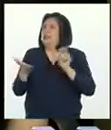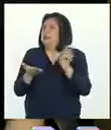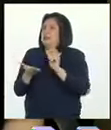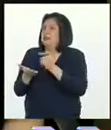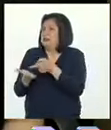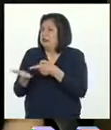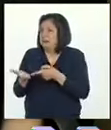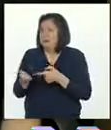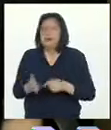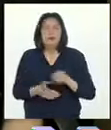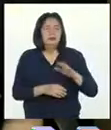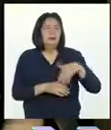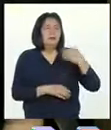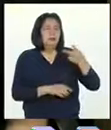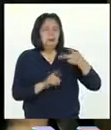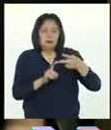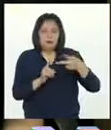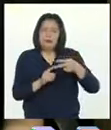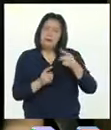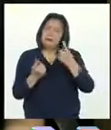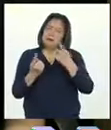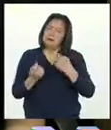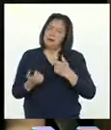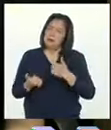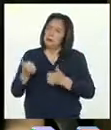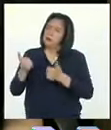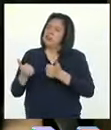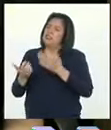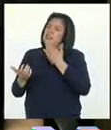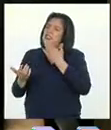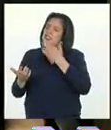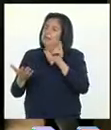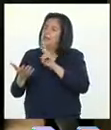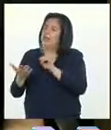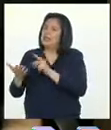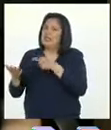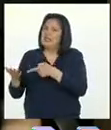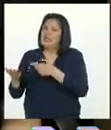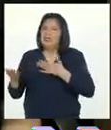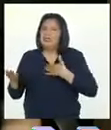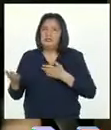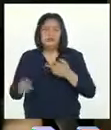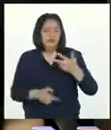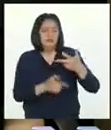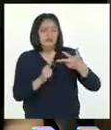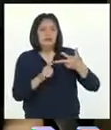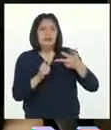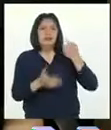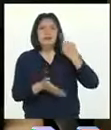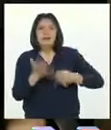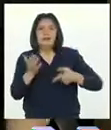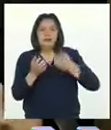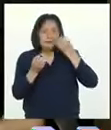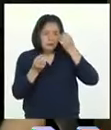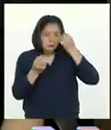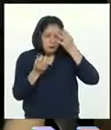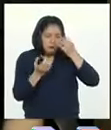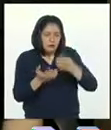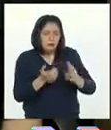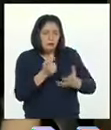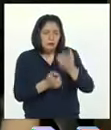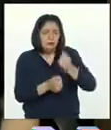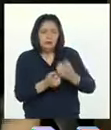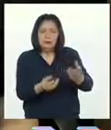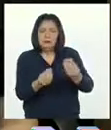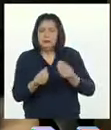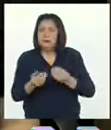texto, luego debo preguntarme cuál es el público que leerá mi texto y qué fuentes confiables utilizaré. Bueno, y